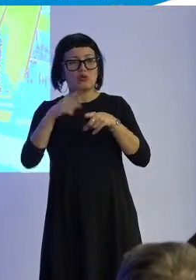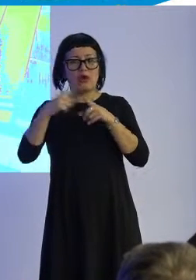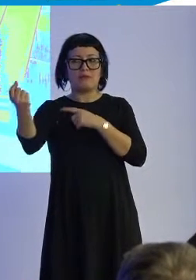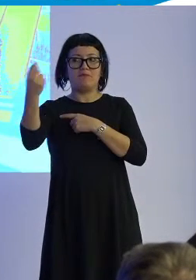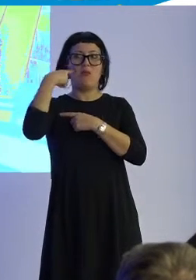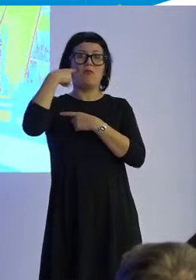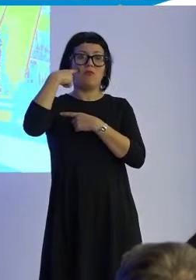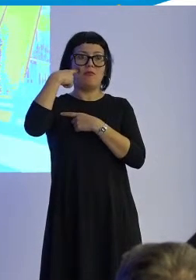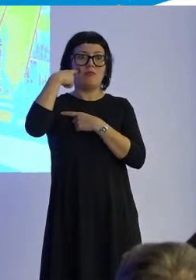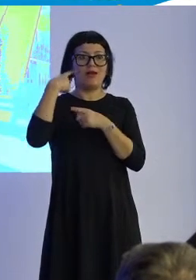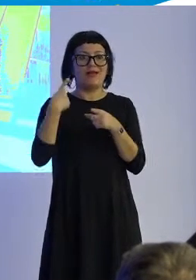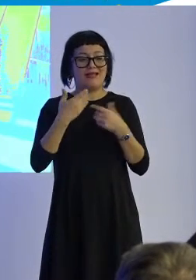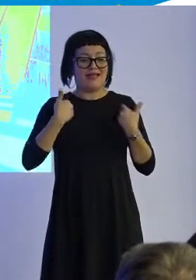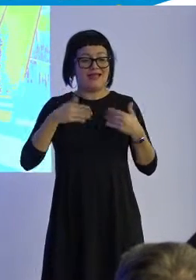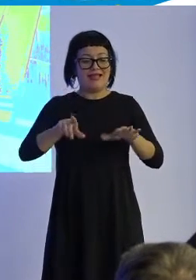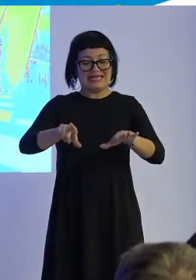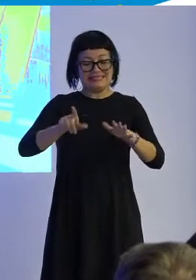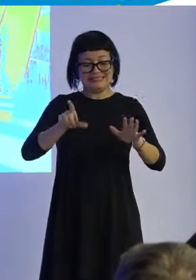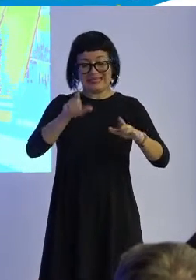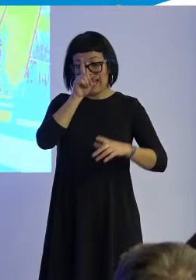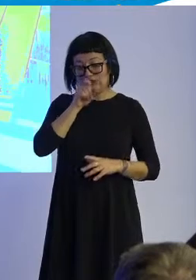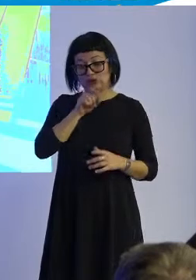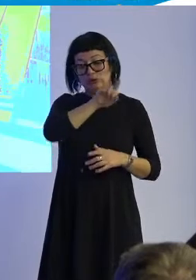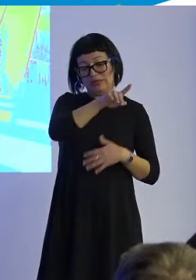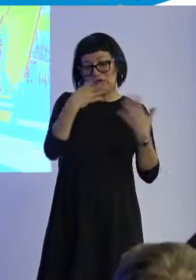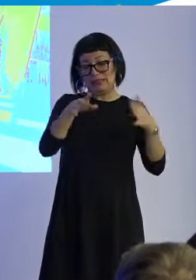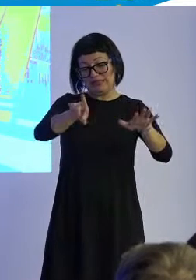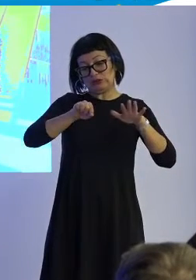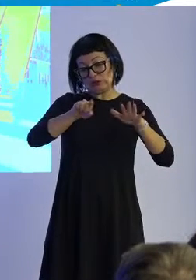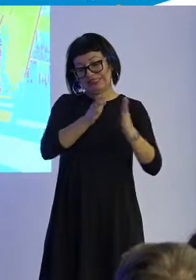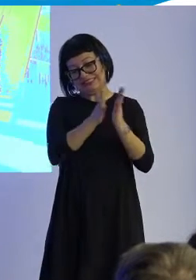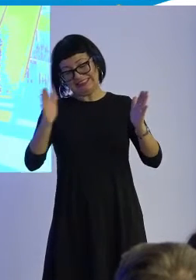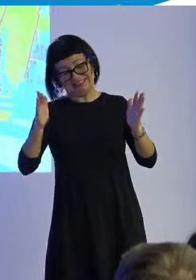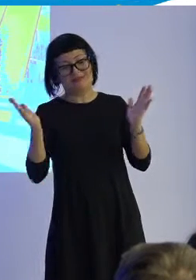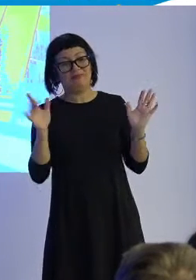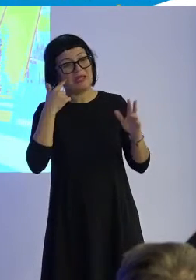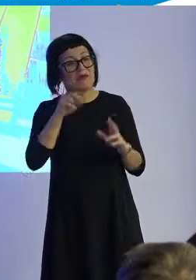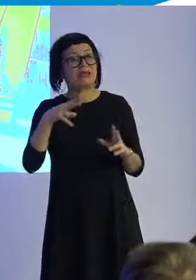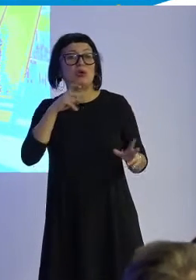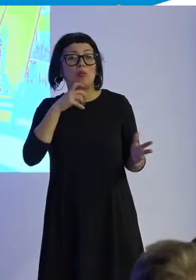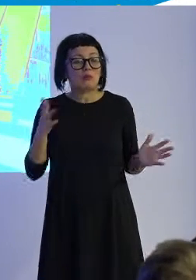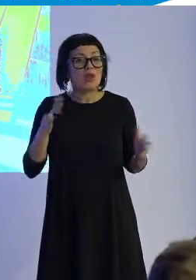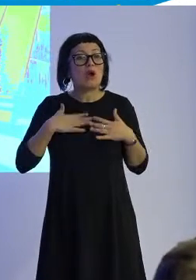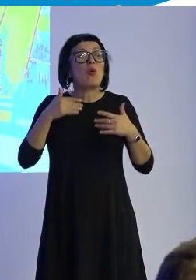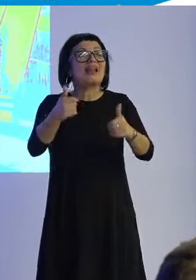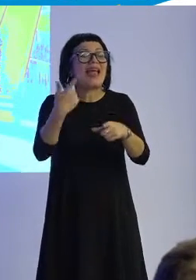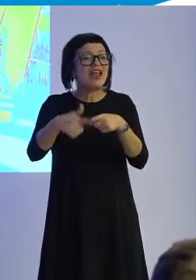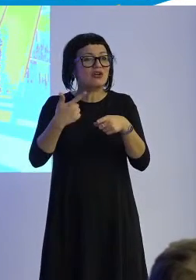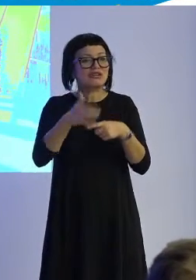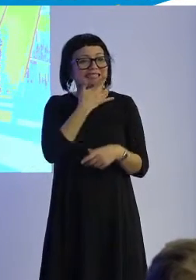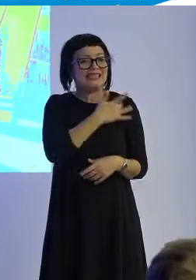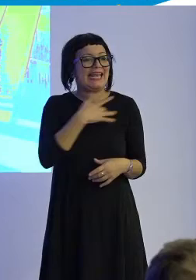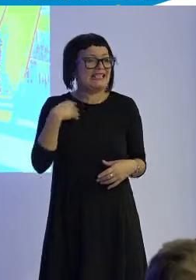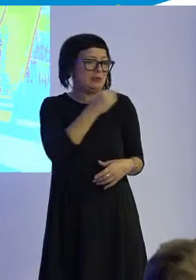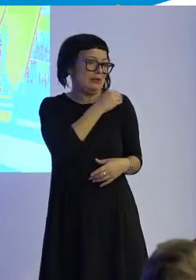retina en los años 60, que no sabemos cómo va a acabar esa gente. Pero bueno, cualquier cosa que queráis